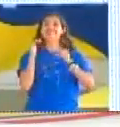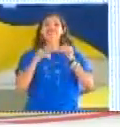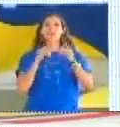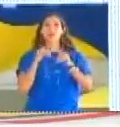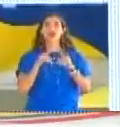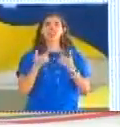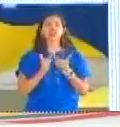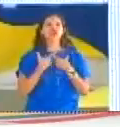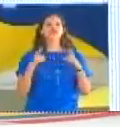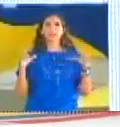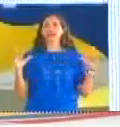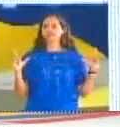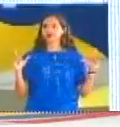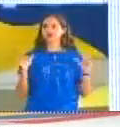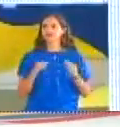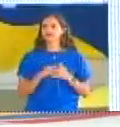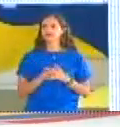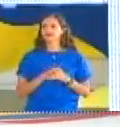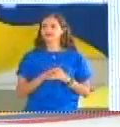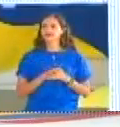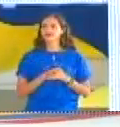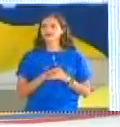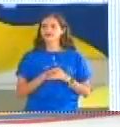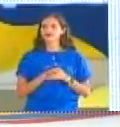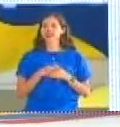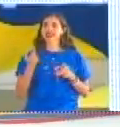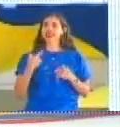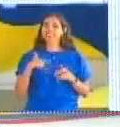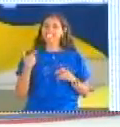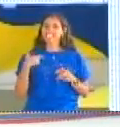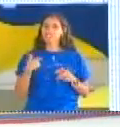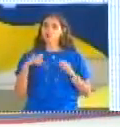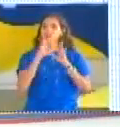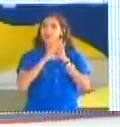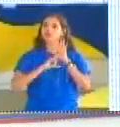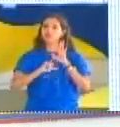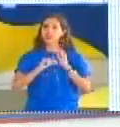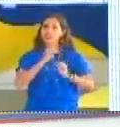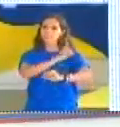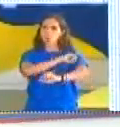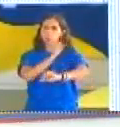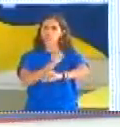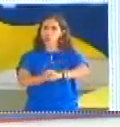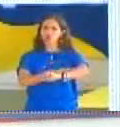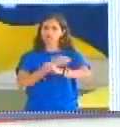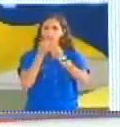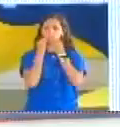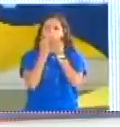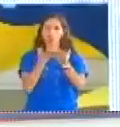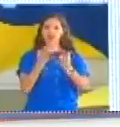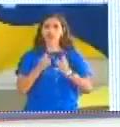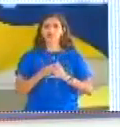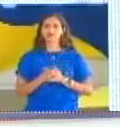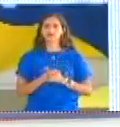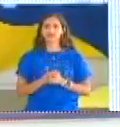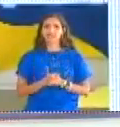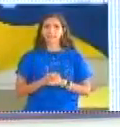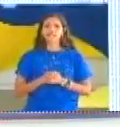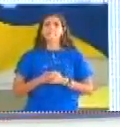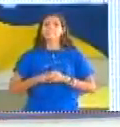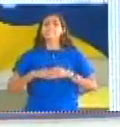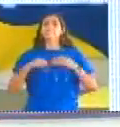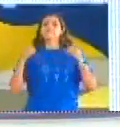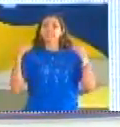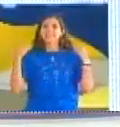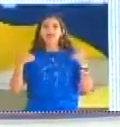democráticamente, libremente, y tener una constituyente poderosa, buena. Mientras más